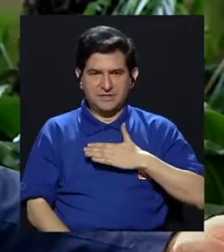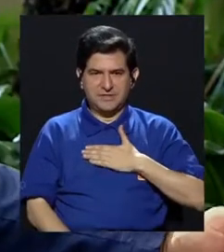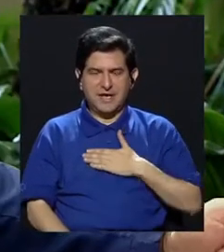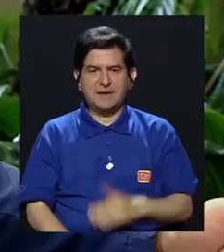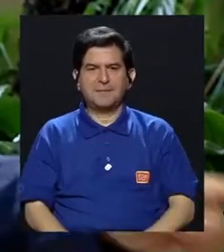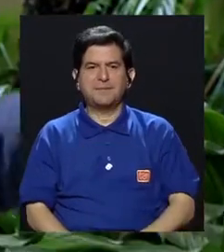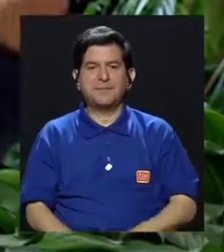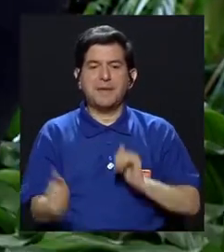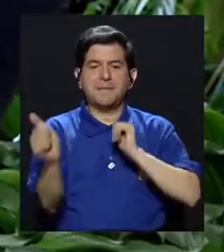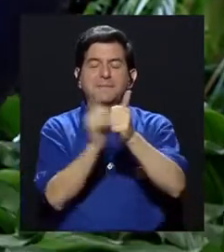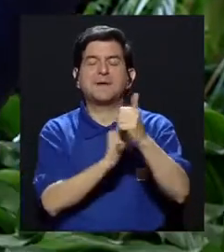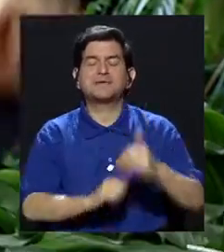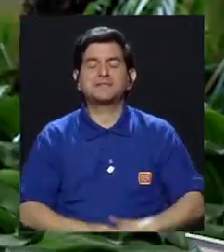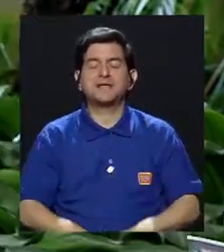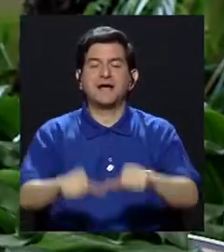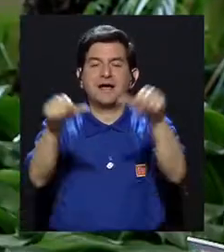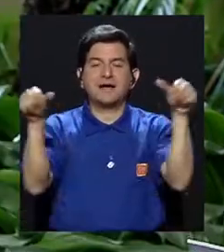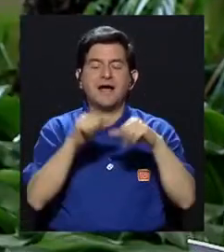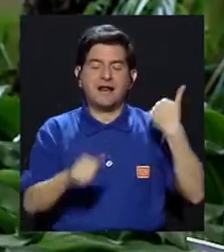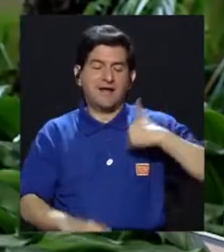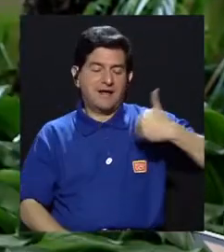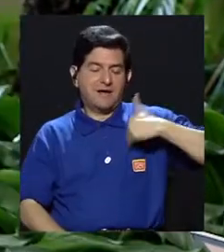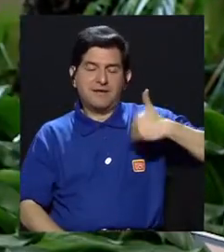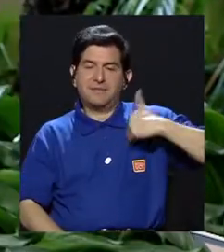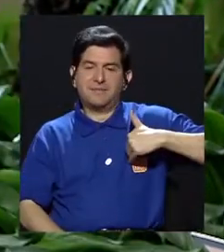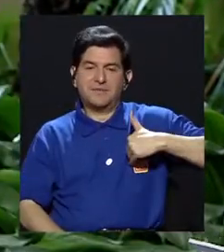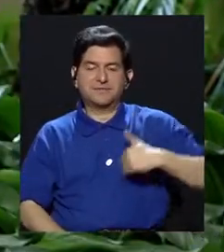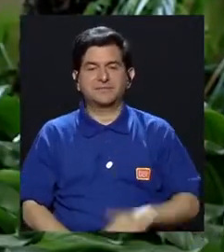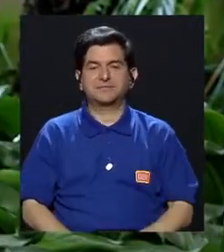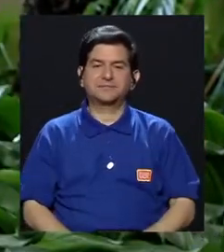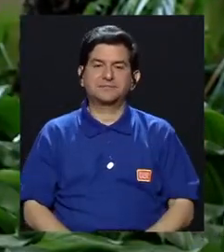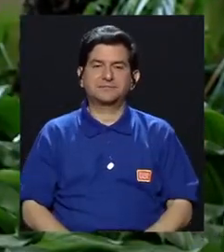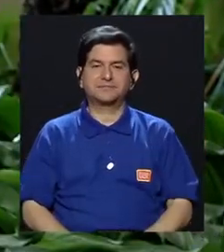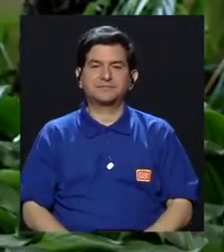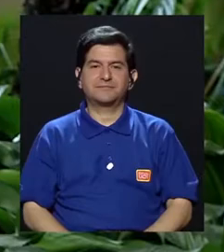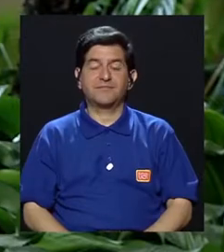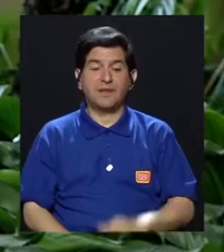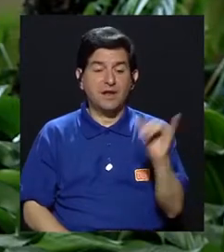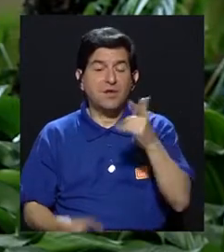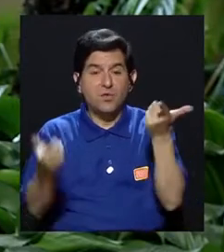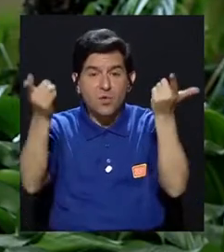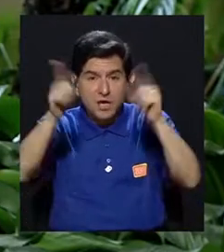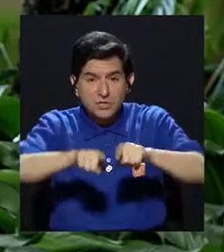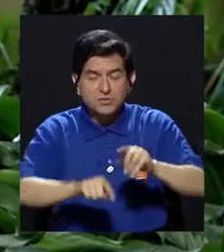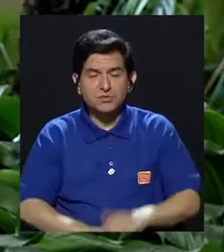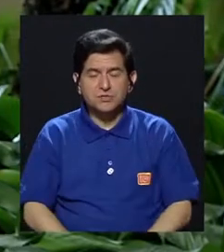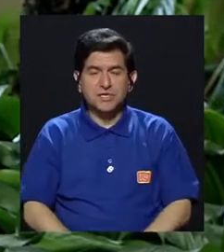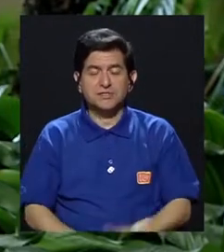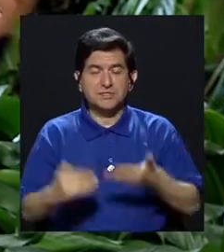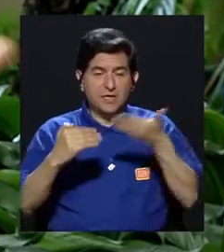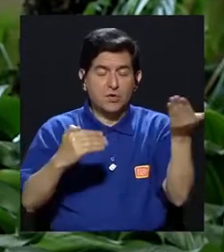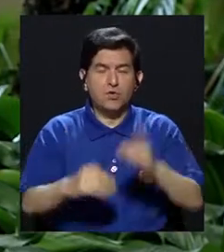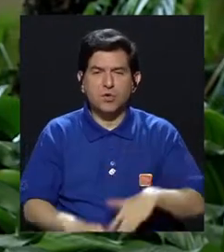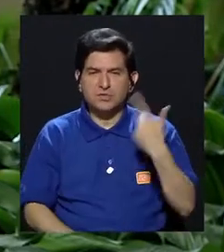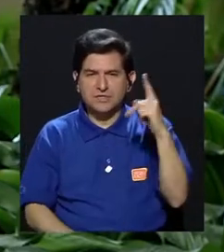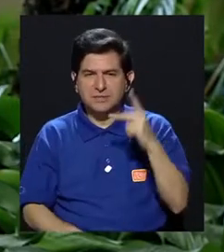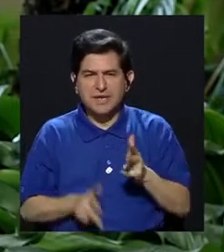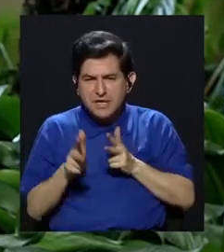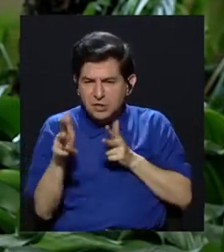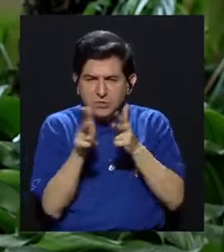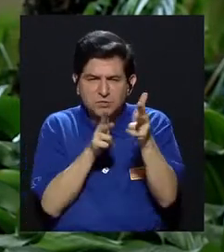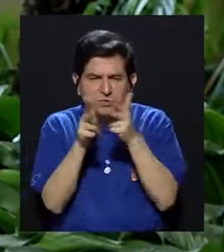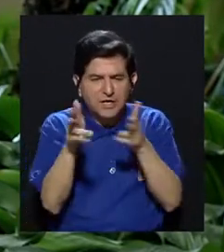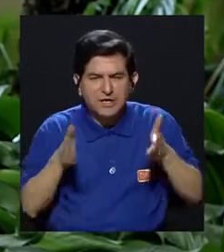pase al reino de la masculinidad de los machos. Eso también ocurre con cuestiones de peligro, los piques en la